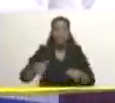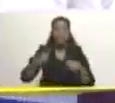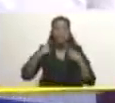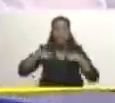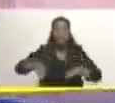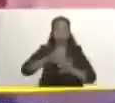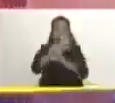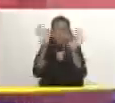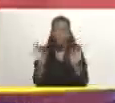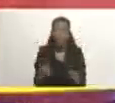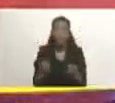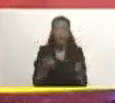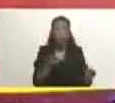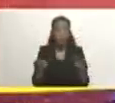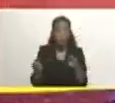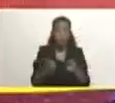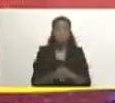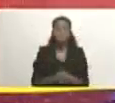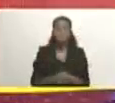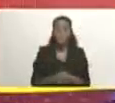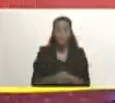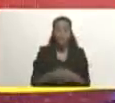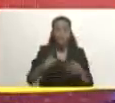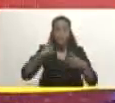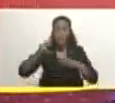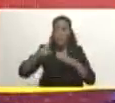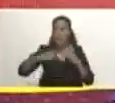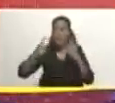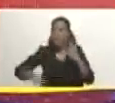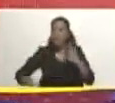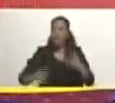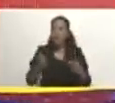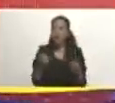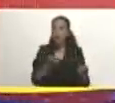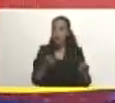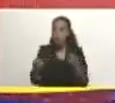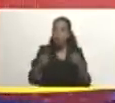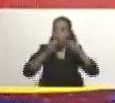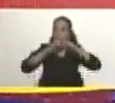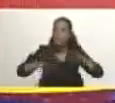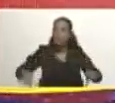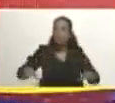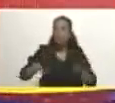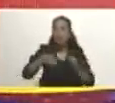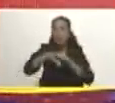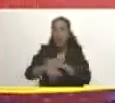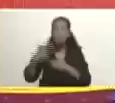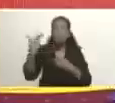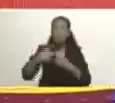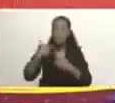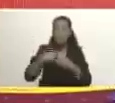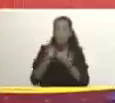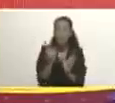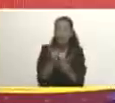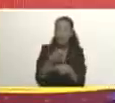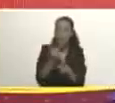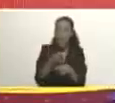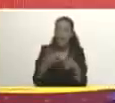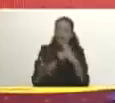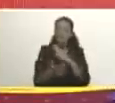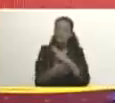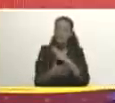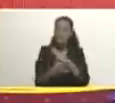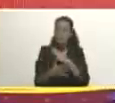orden mundial unipolar, del energético, con el control y explotación de las reservas de petróleo y gas, y el